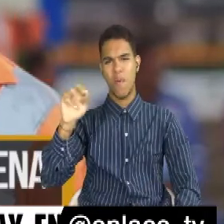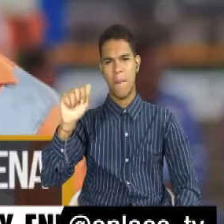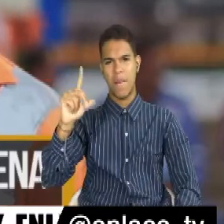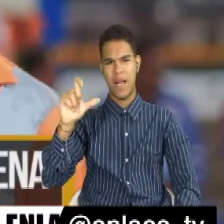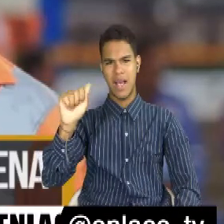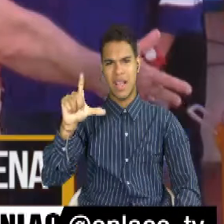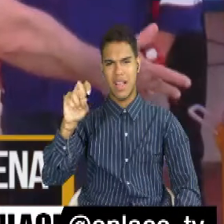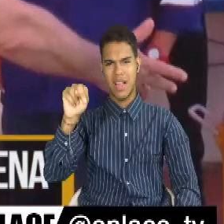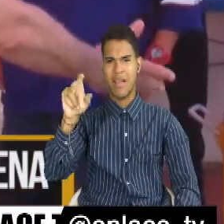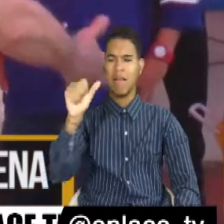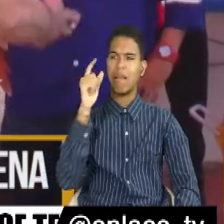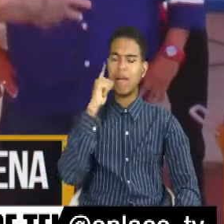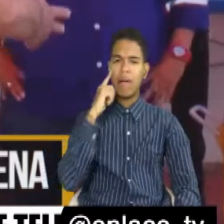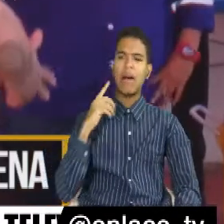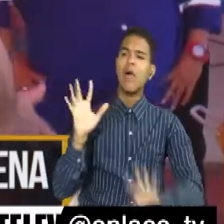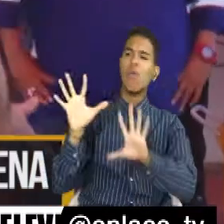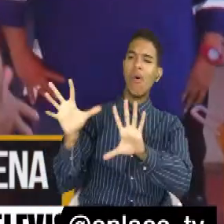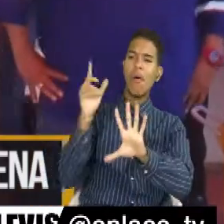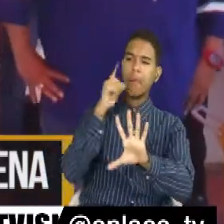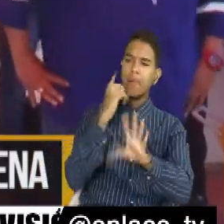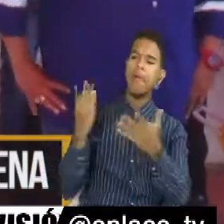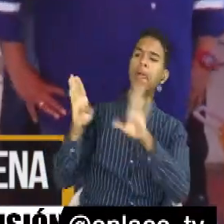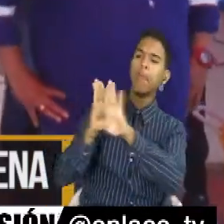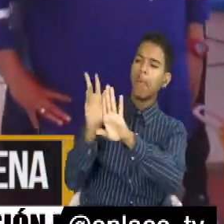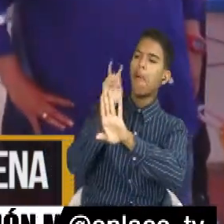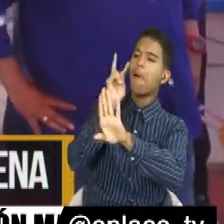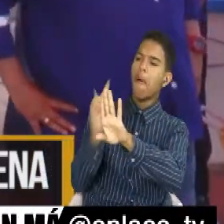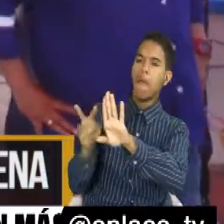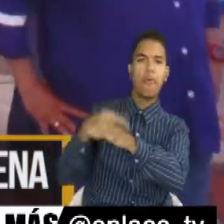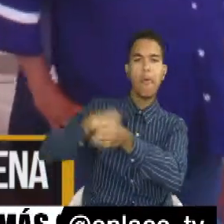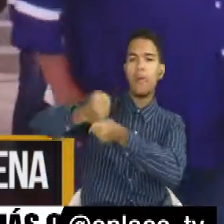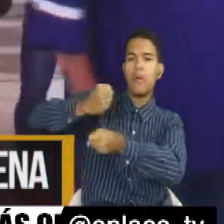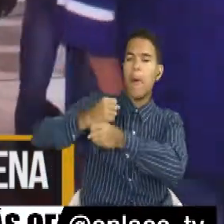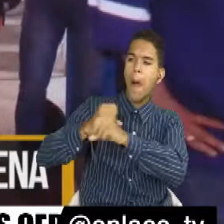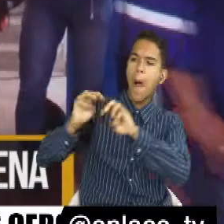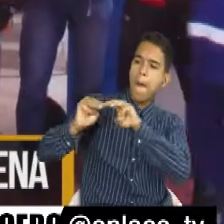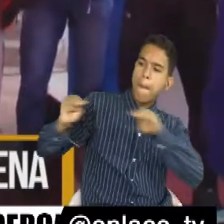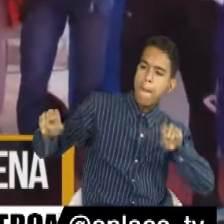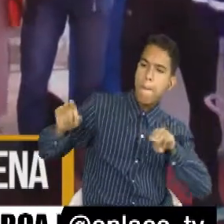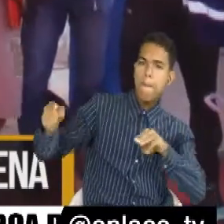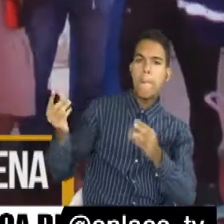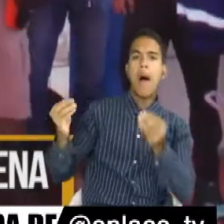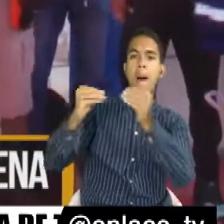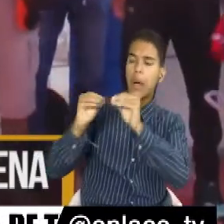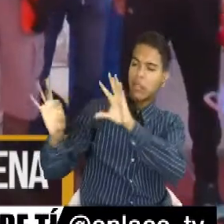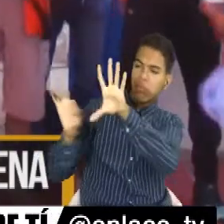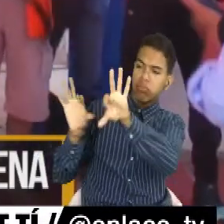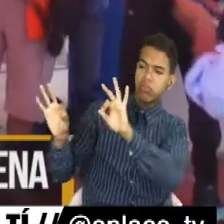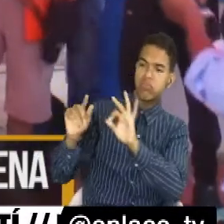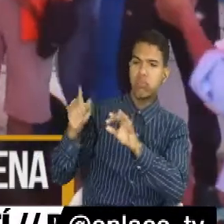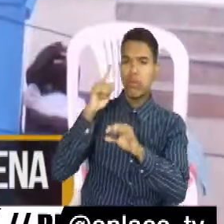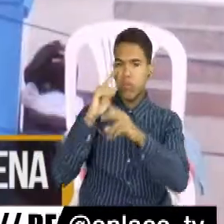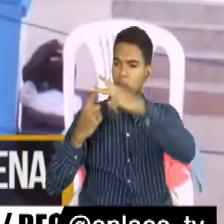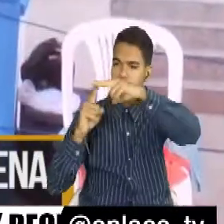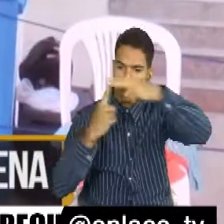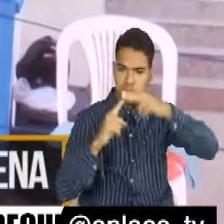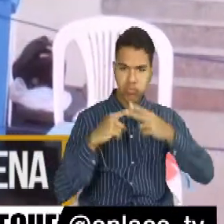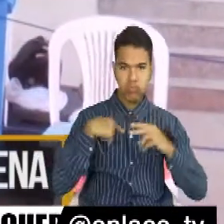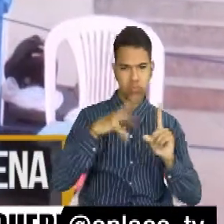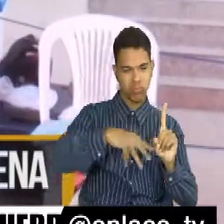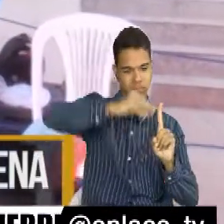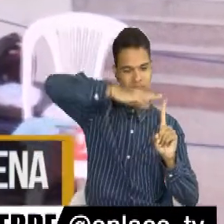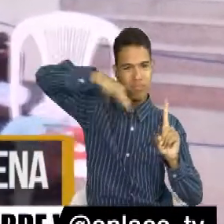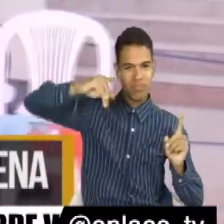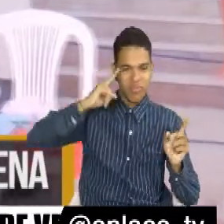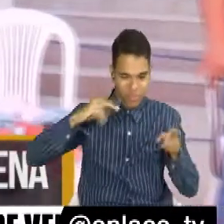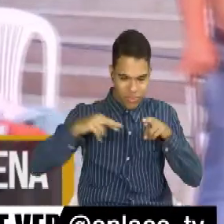ingresar a ningún trabajador y ellos no han podido adelantar ningún trabajo y mucho menos la contratación para el personal que va a hacer el mantenimiento en el río Magdalena. La Junta Directiva de